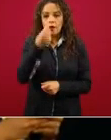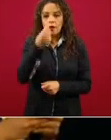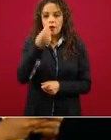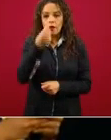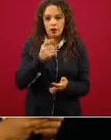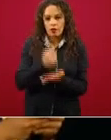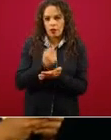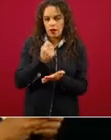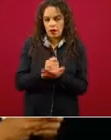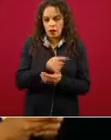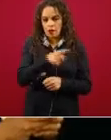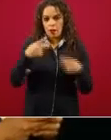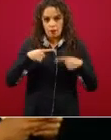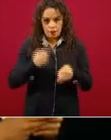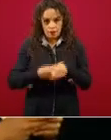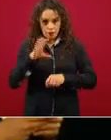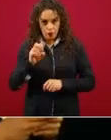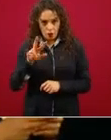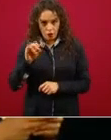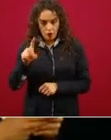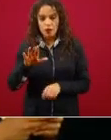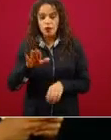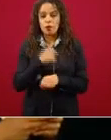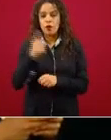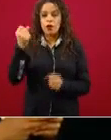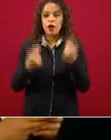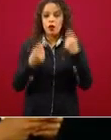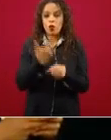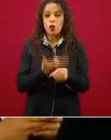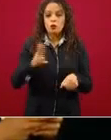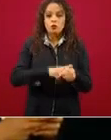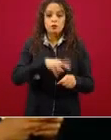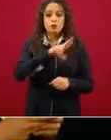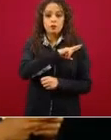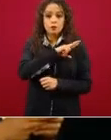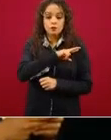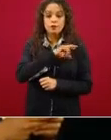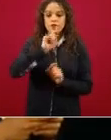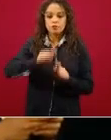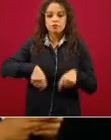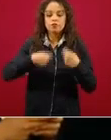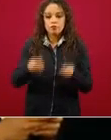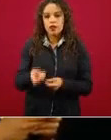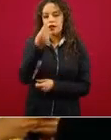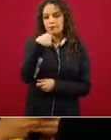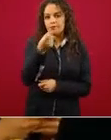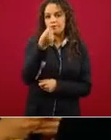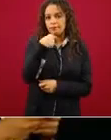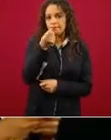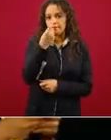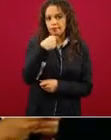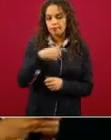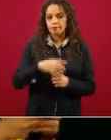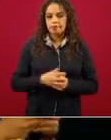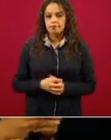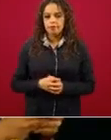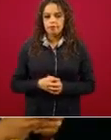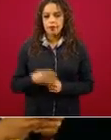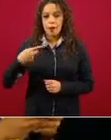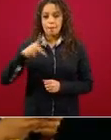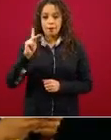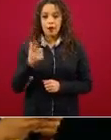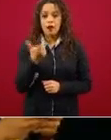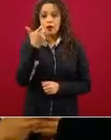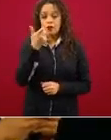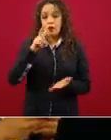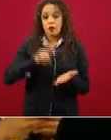de hospitales privados lo están poniendo como tratamiento, solamente que el precio es de